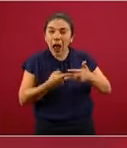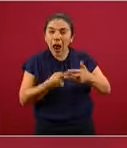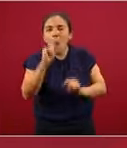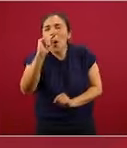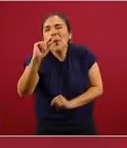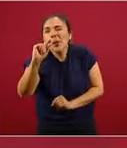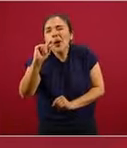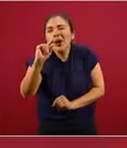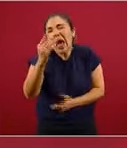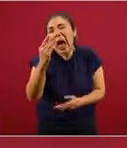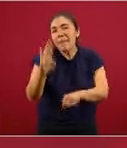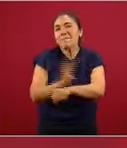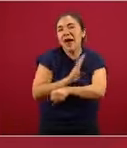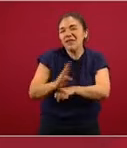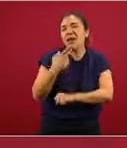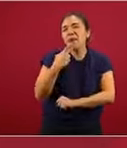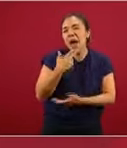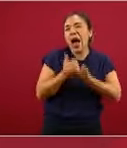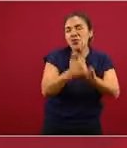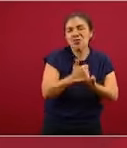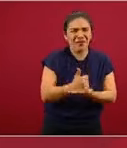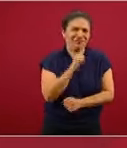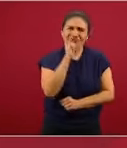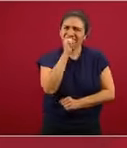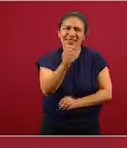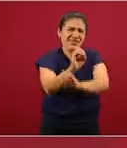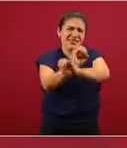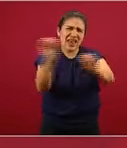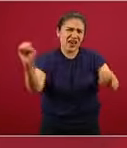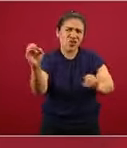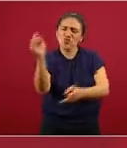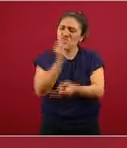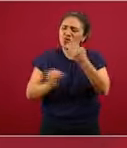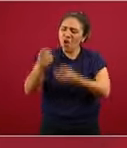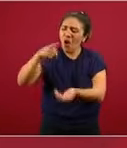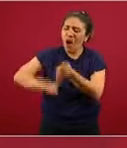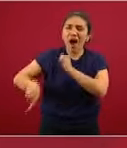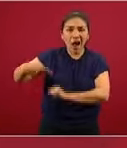poquito beneficia, no beneficia en nada y todo perjudica.